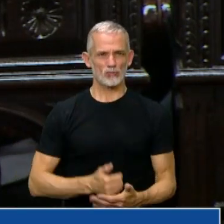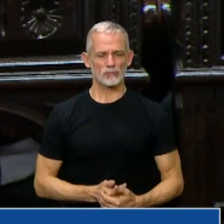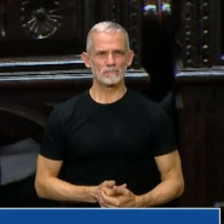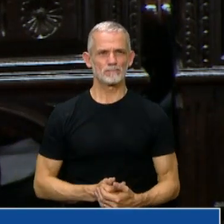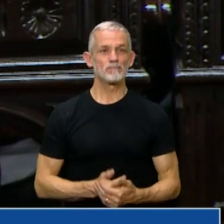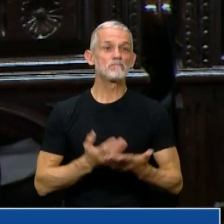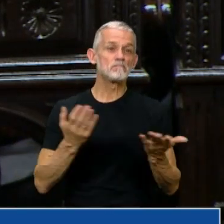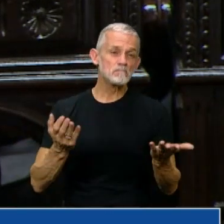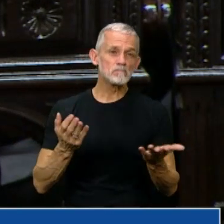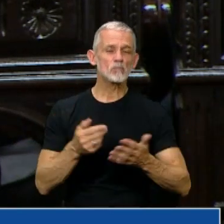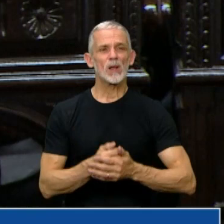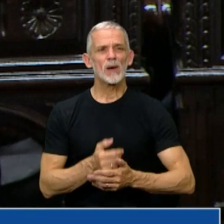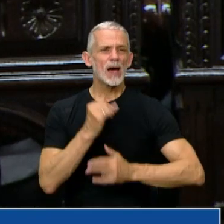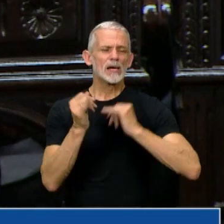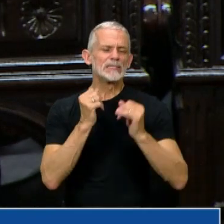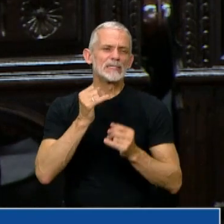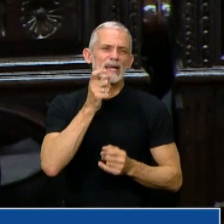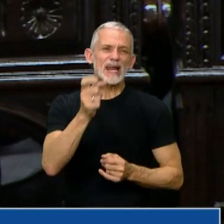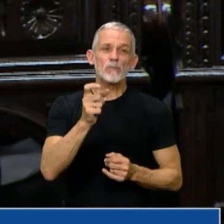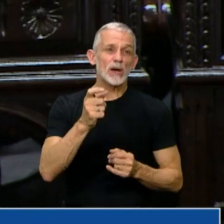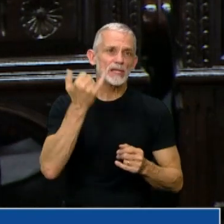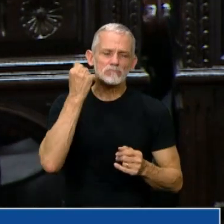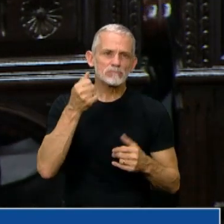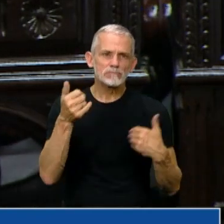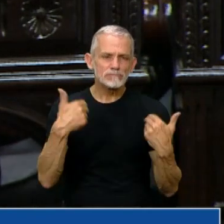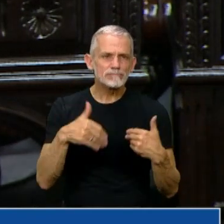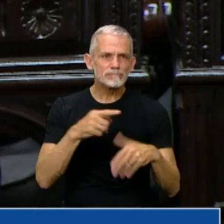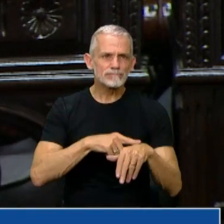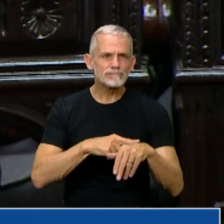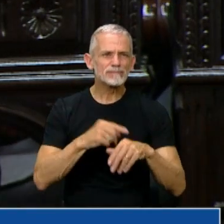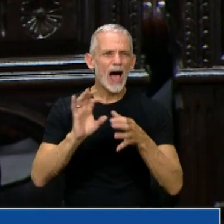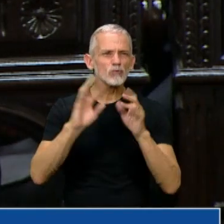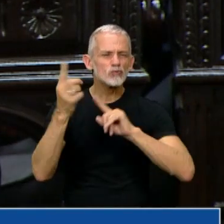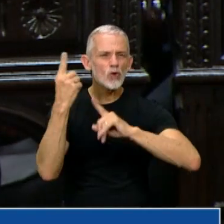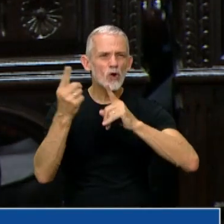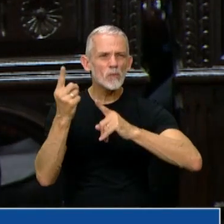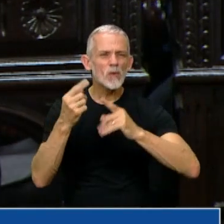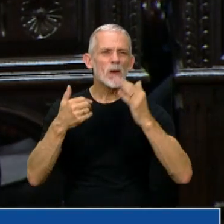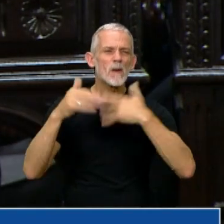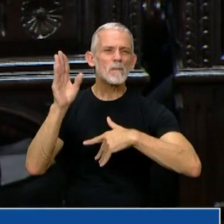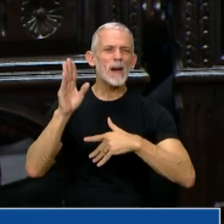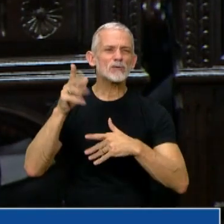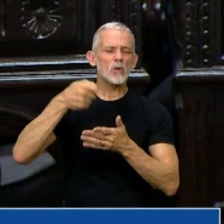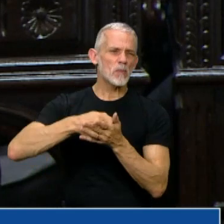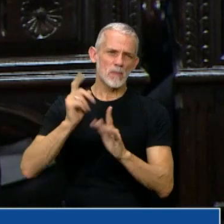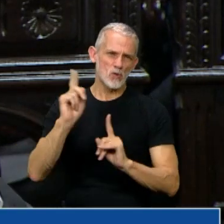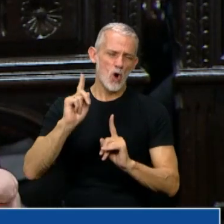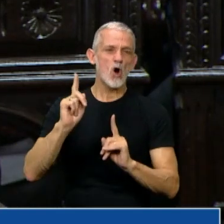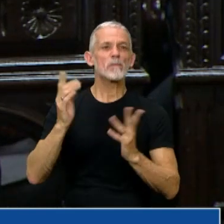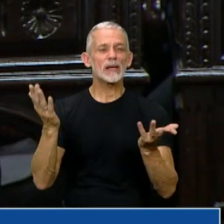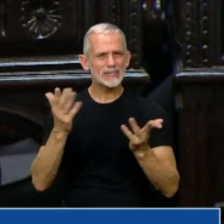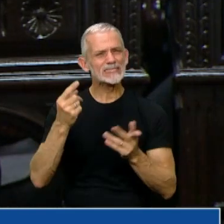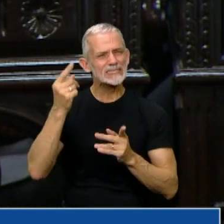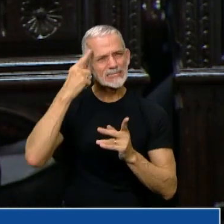correspondiente. Para dar una respuesta inmediata a los autónomos que no sean de la mayor capacidad contributiva,